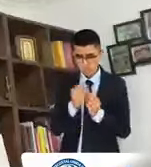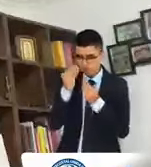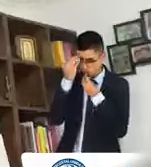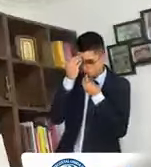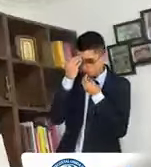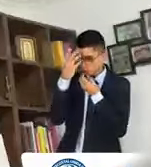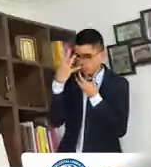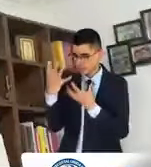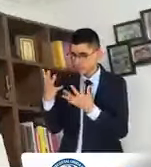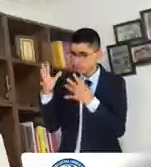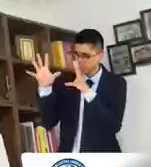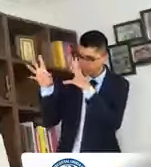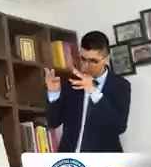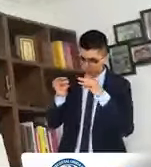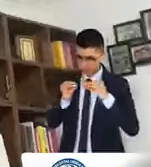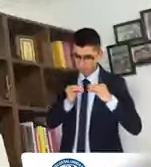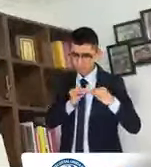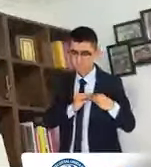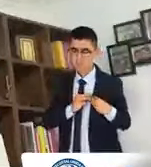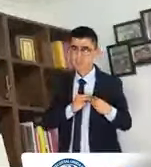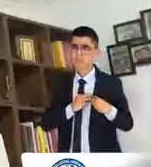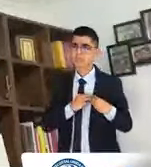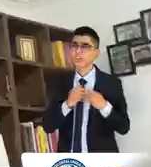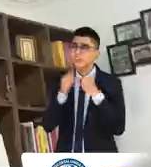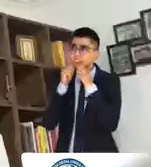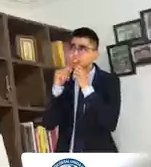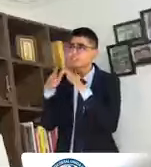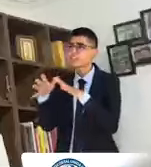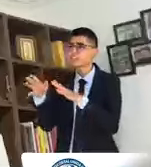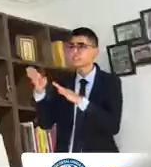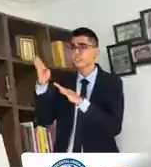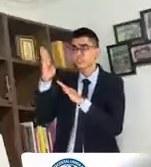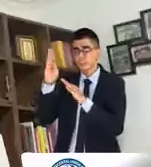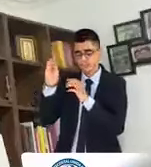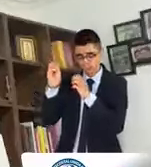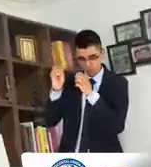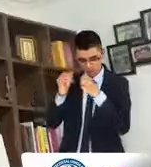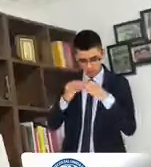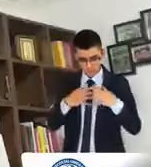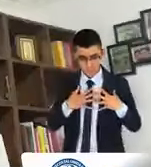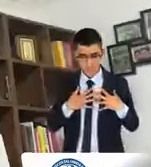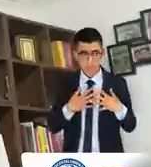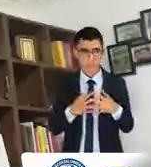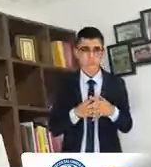Te lo suplico en el nombre del Señor Jesús.